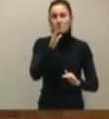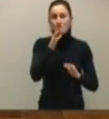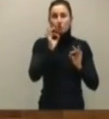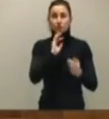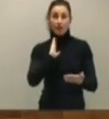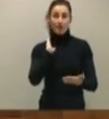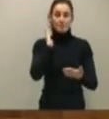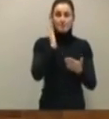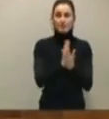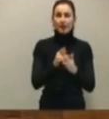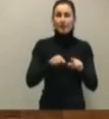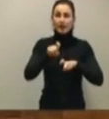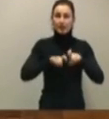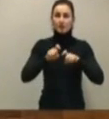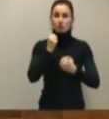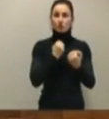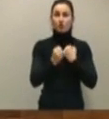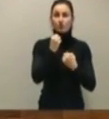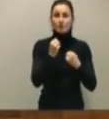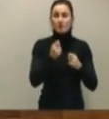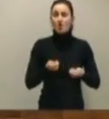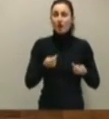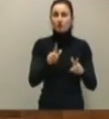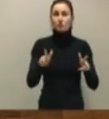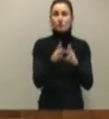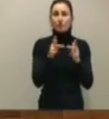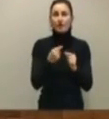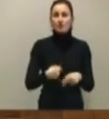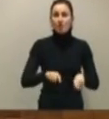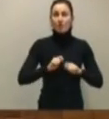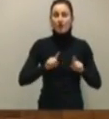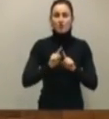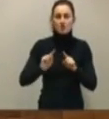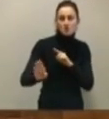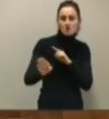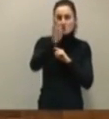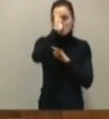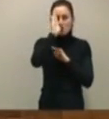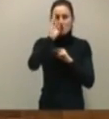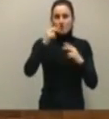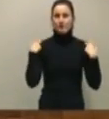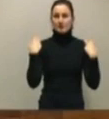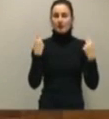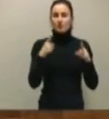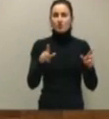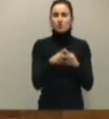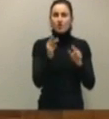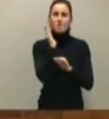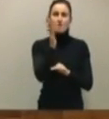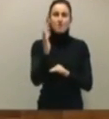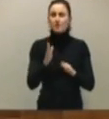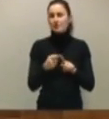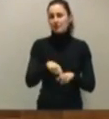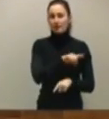una recesión económica con enormes costes sociales implica un shock fiscal y un impacto en la cohesión de nuestra sociedad de enorme